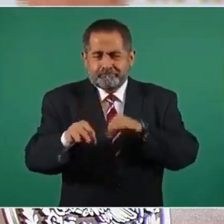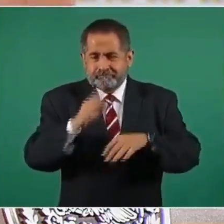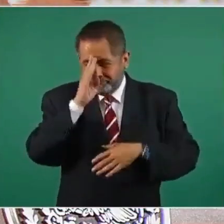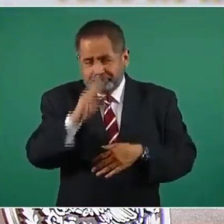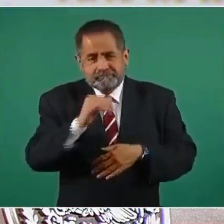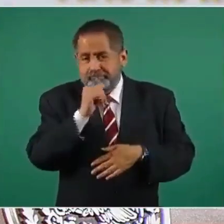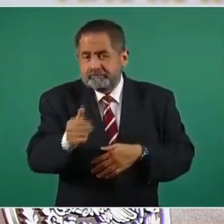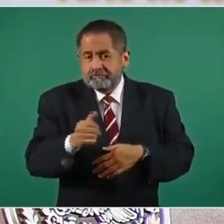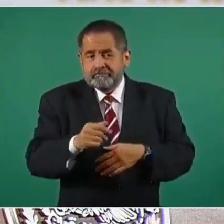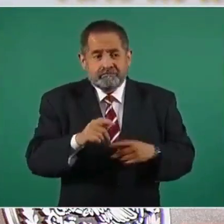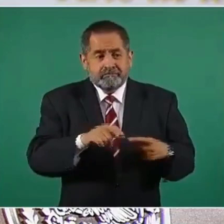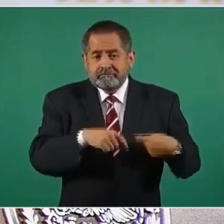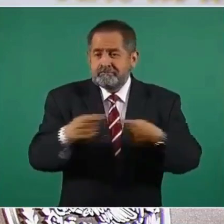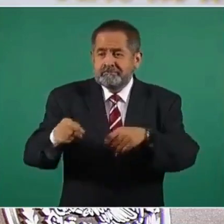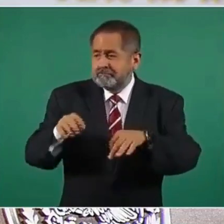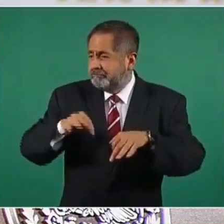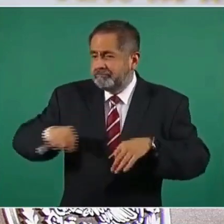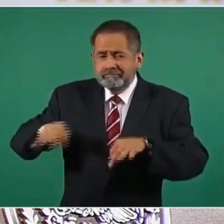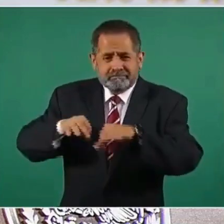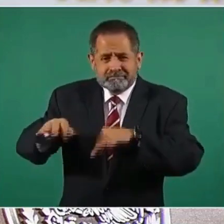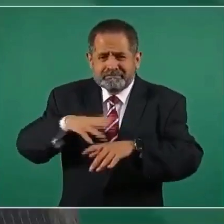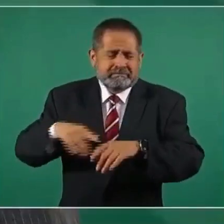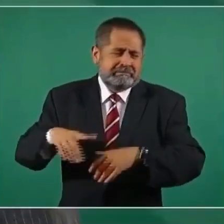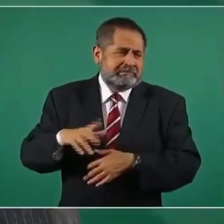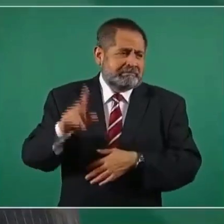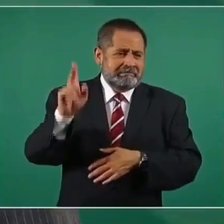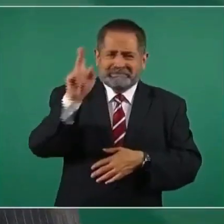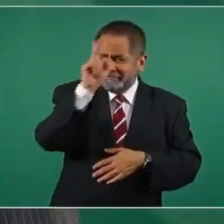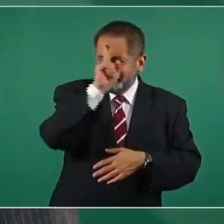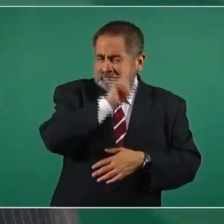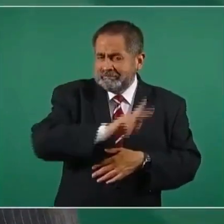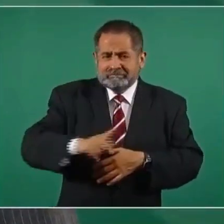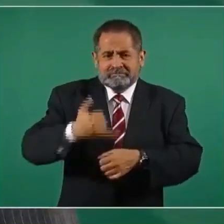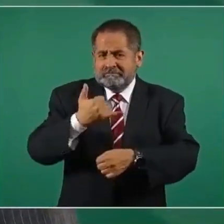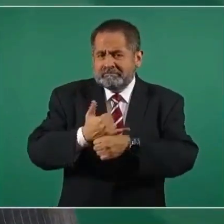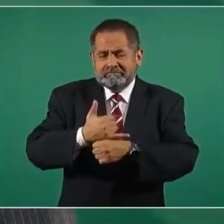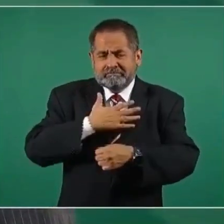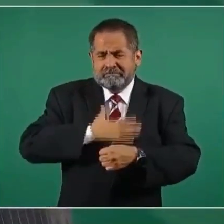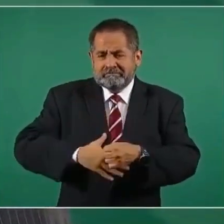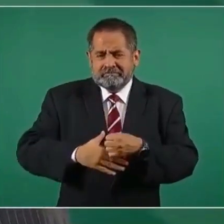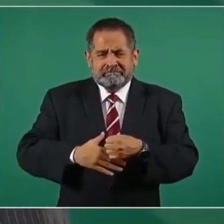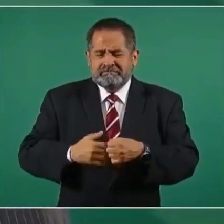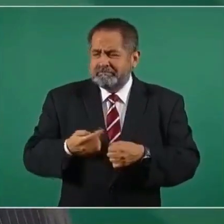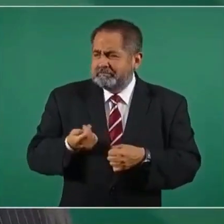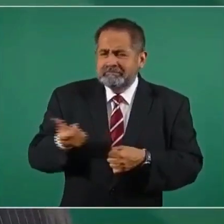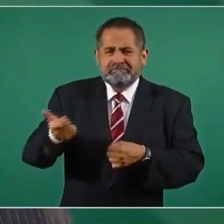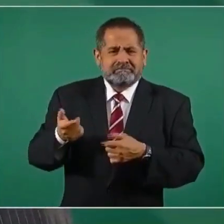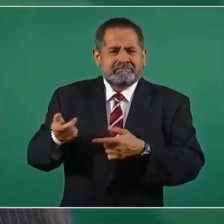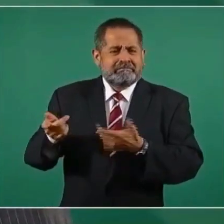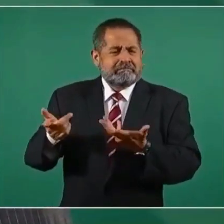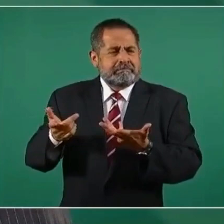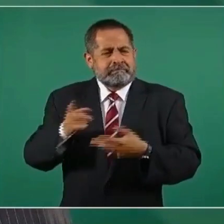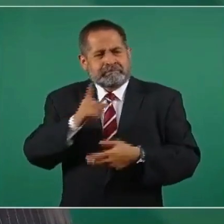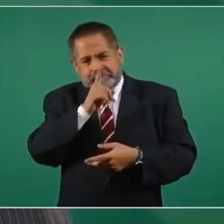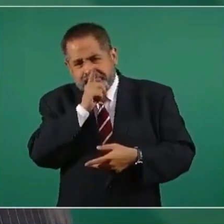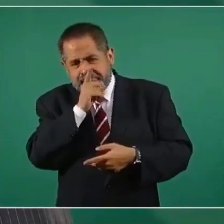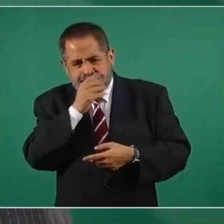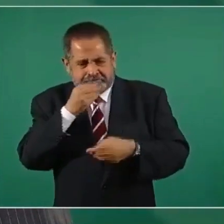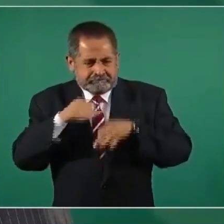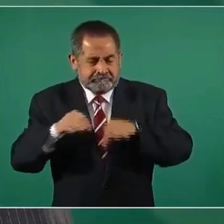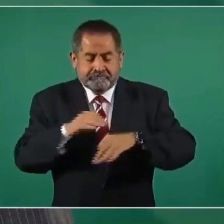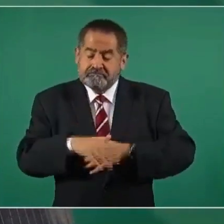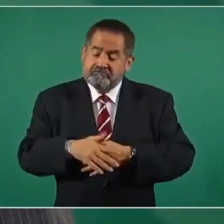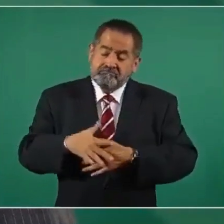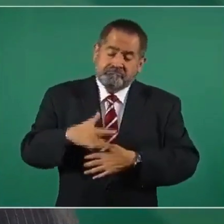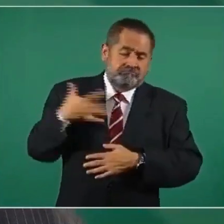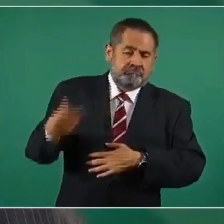condiciones laborales muy precarias para el